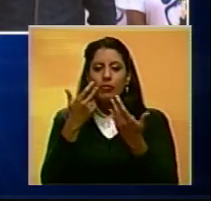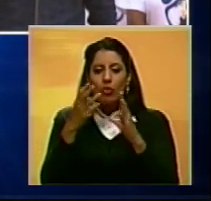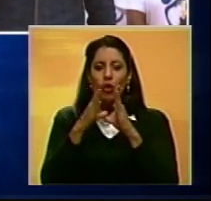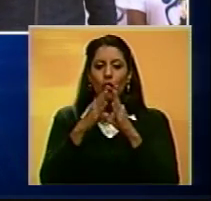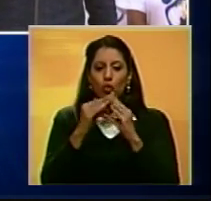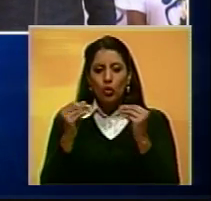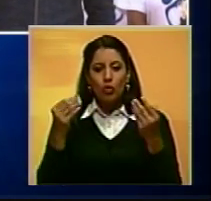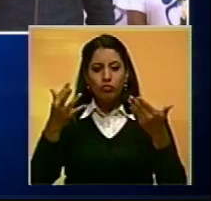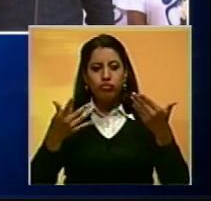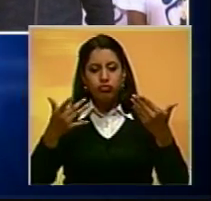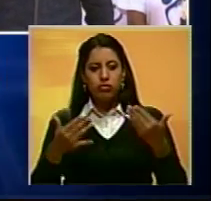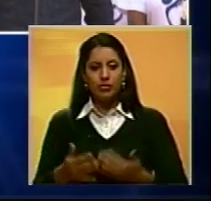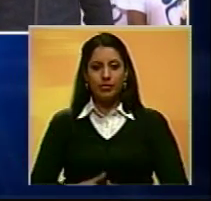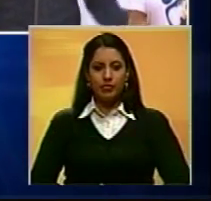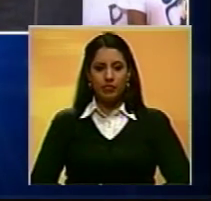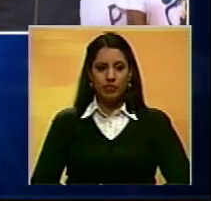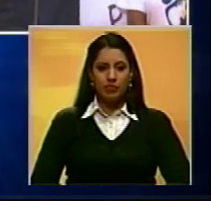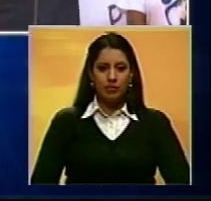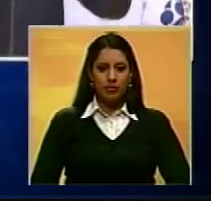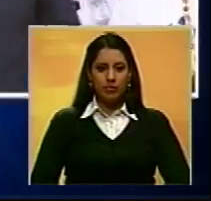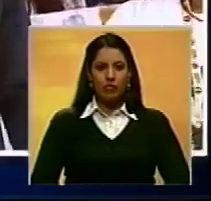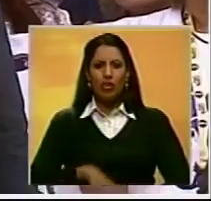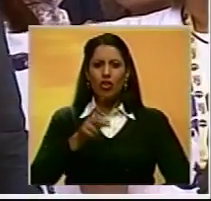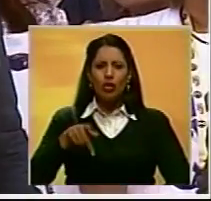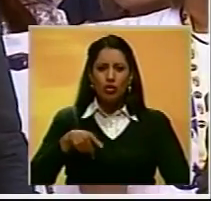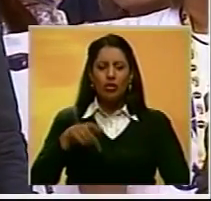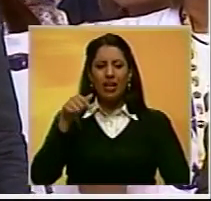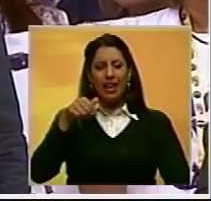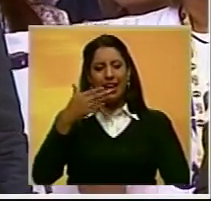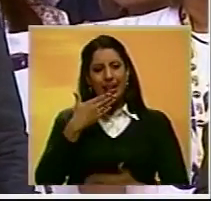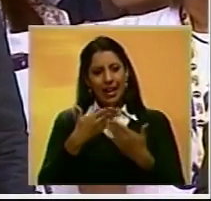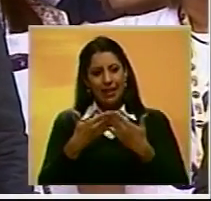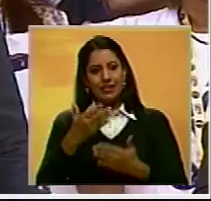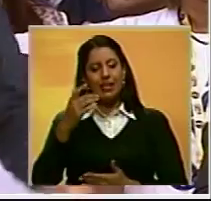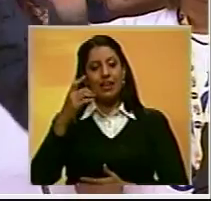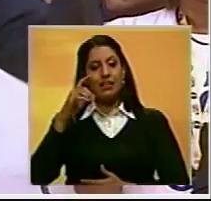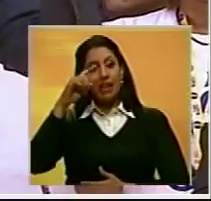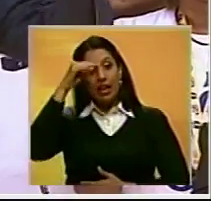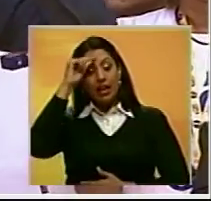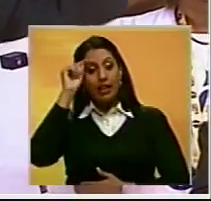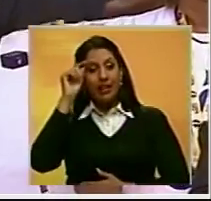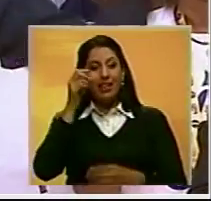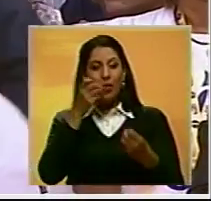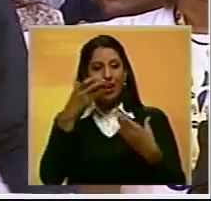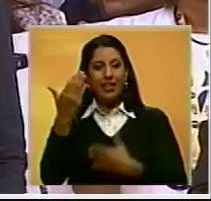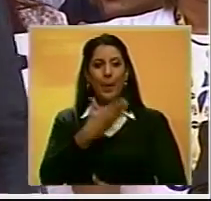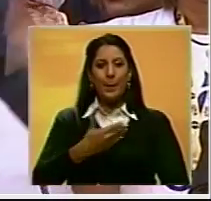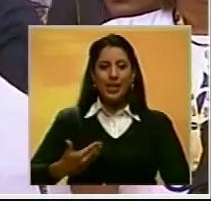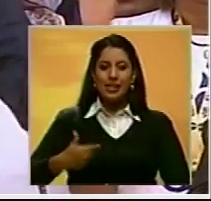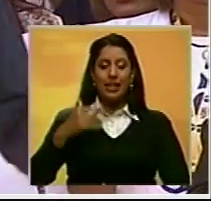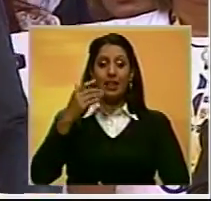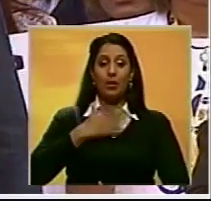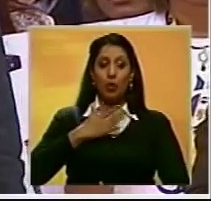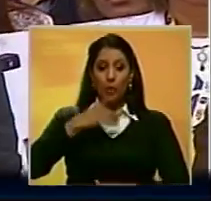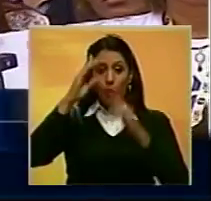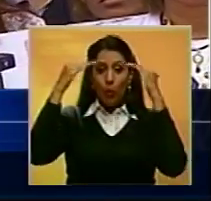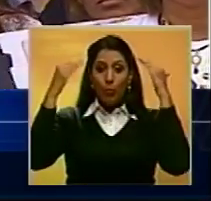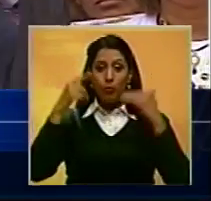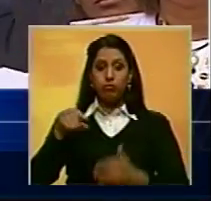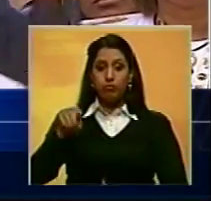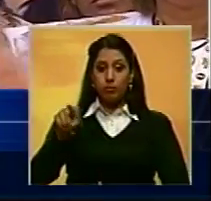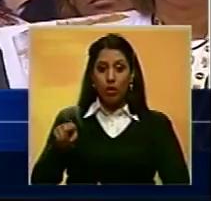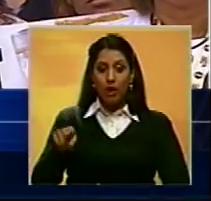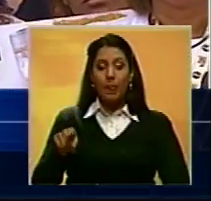directo y nos tiene todos los detalles. Gracias, Endrina. Los detalles con el presidente ejecutivo de Empresas Polar.